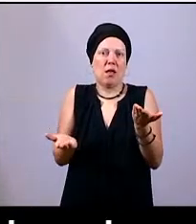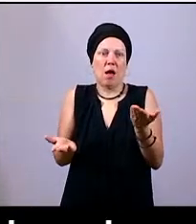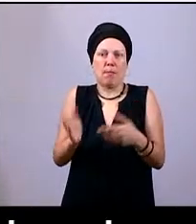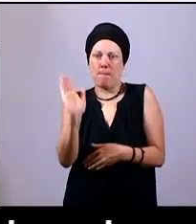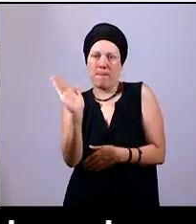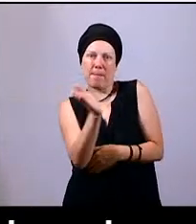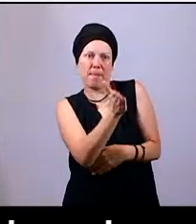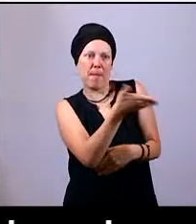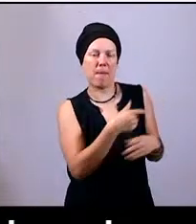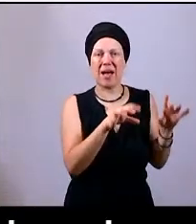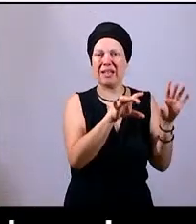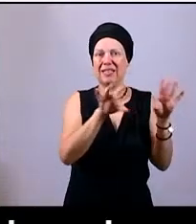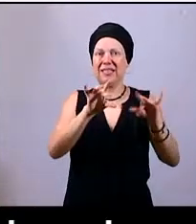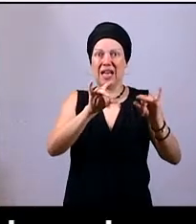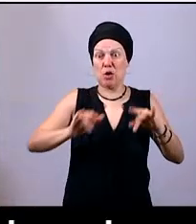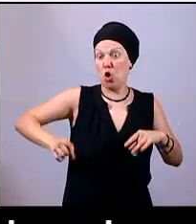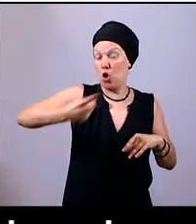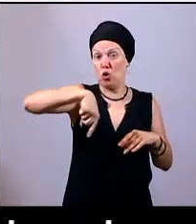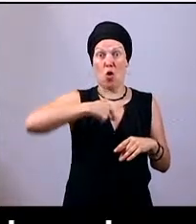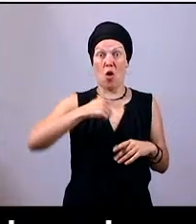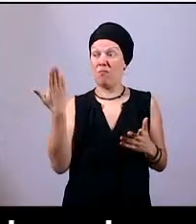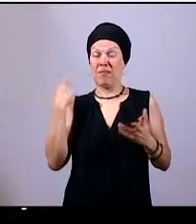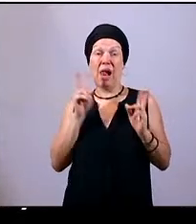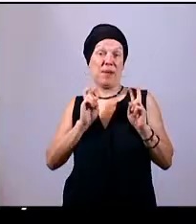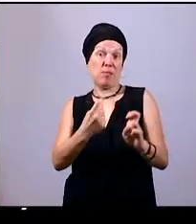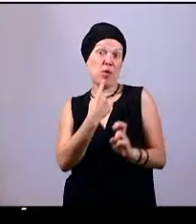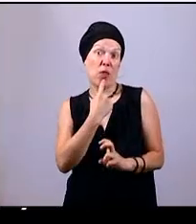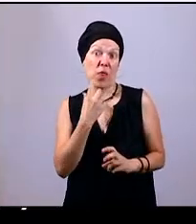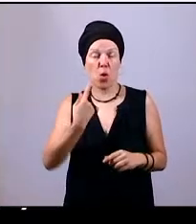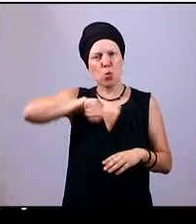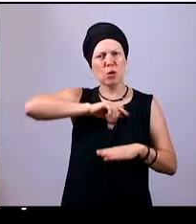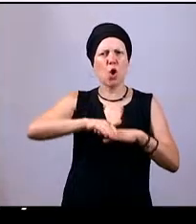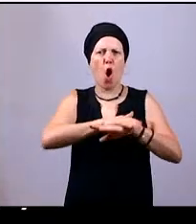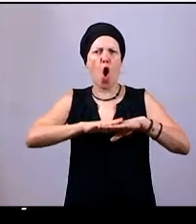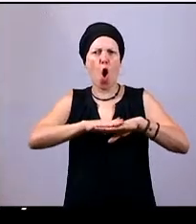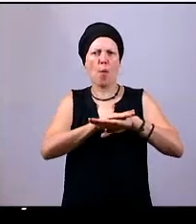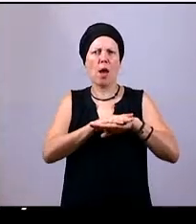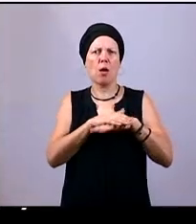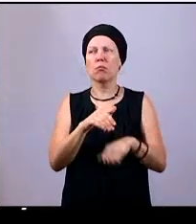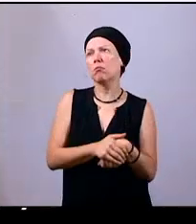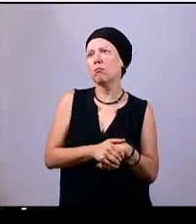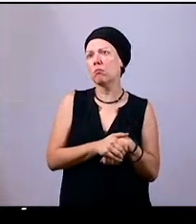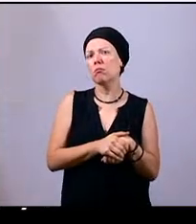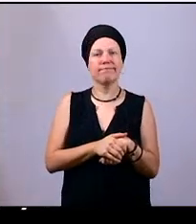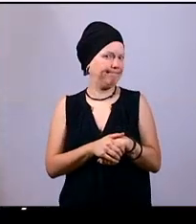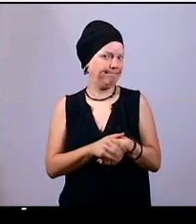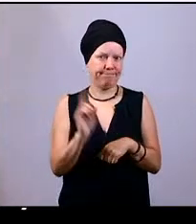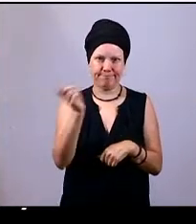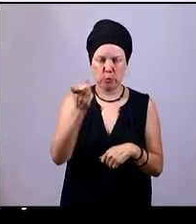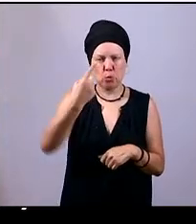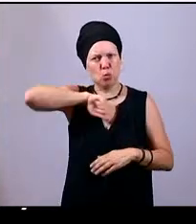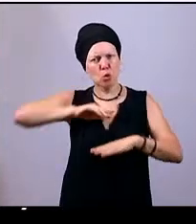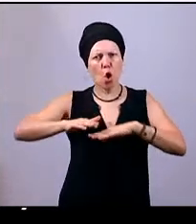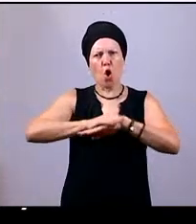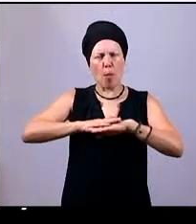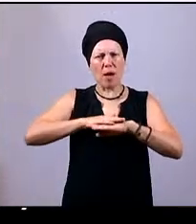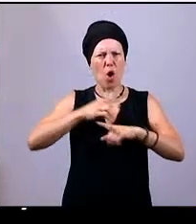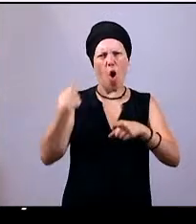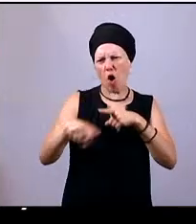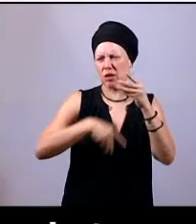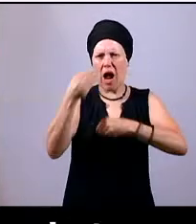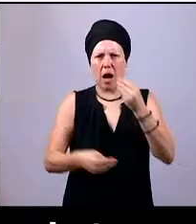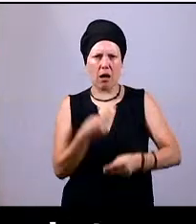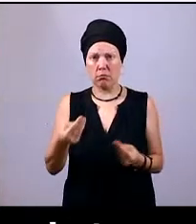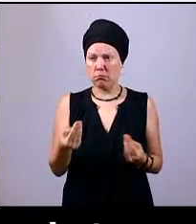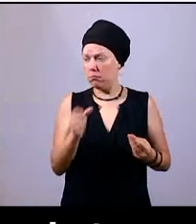los territorios. Y como les decía al principio, nuestro Gobierno no se queda quieto. Nuestro Gobierno actúa y lo ha hecho